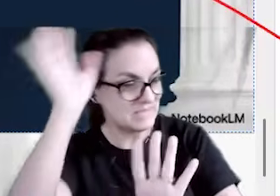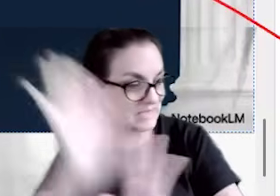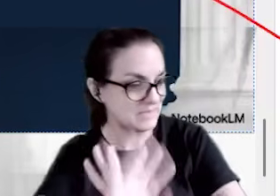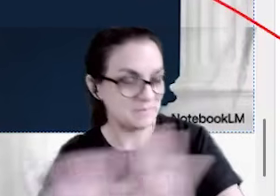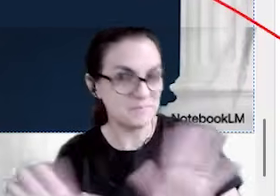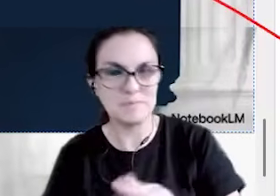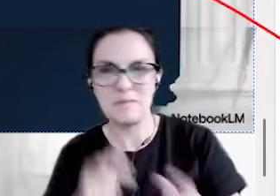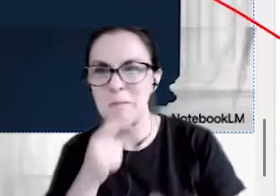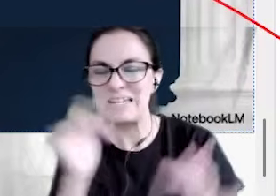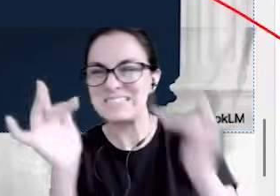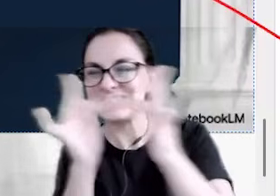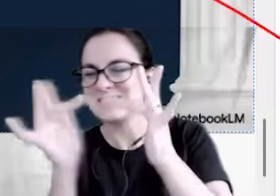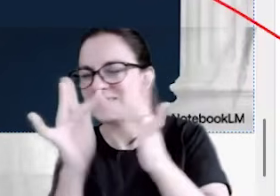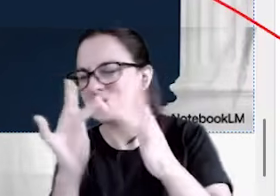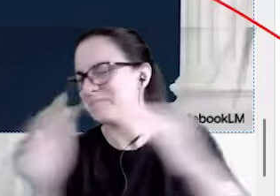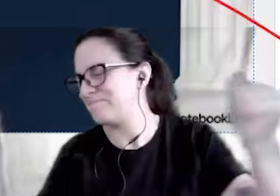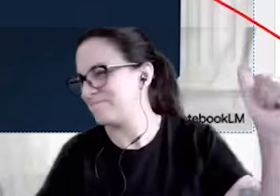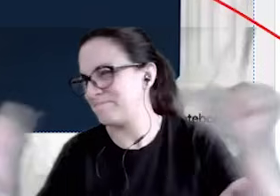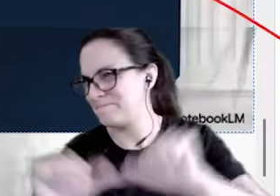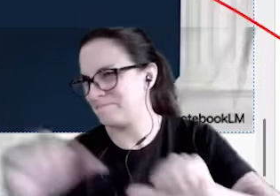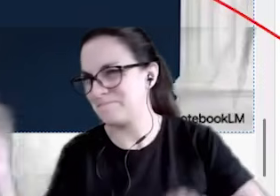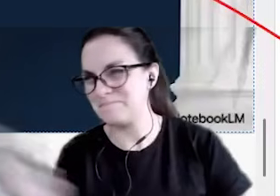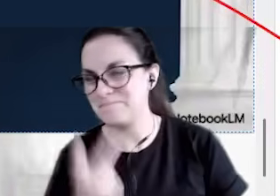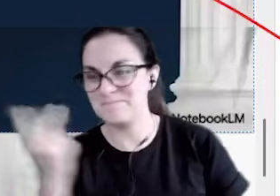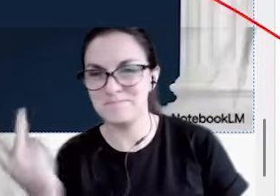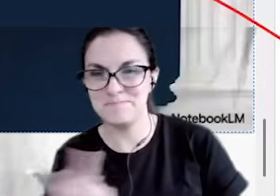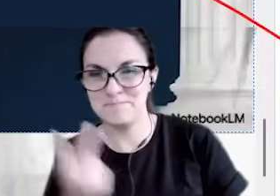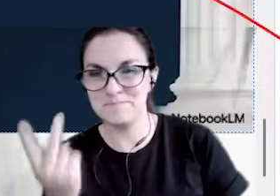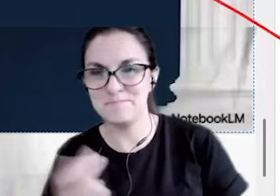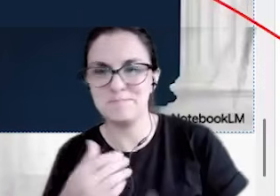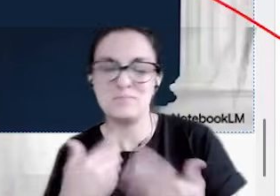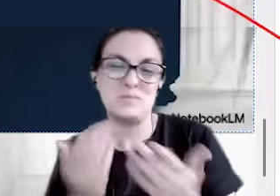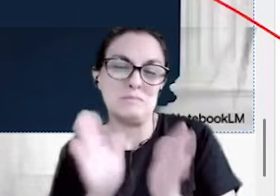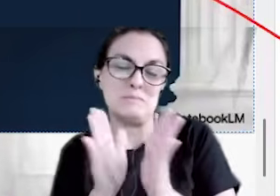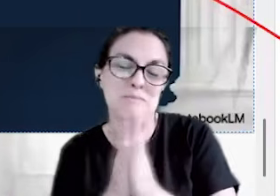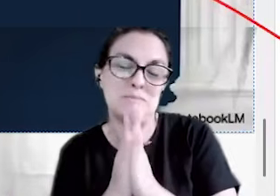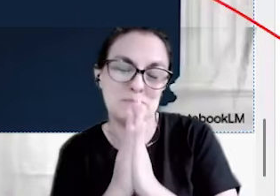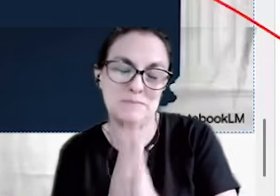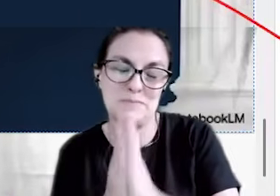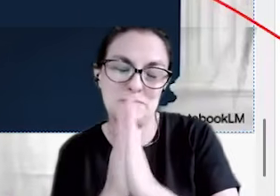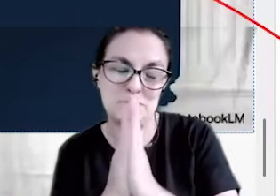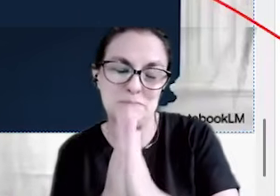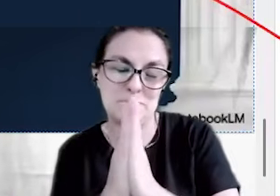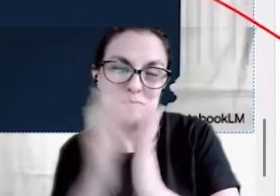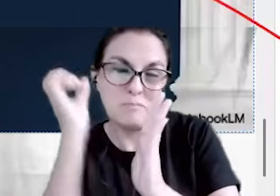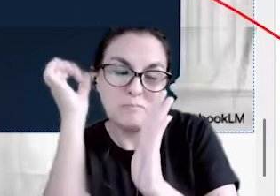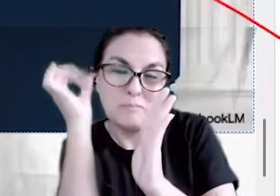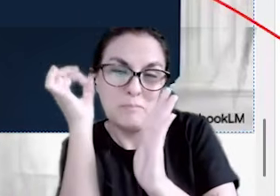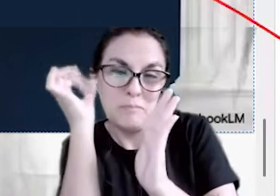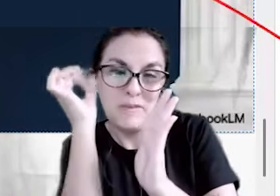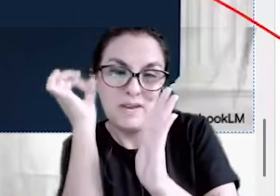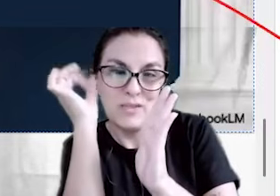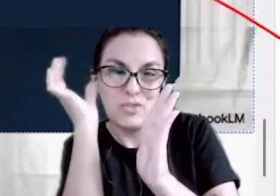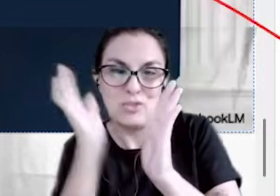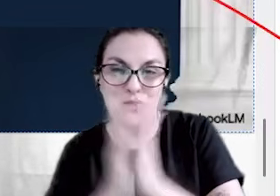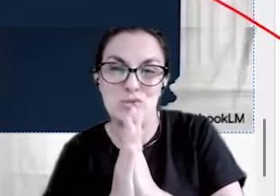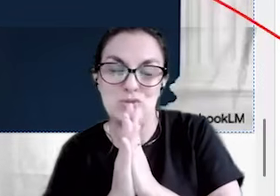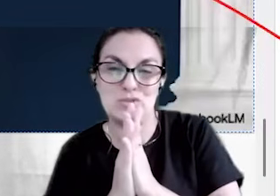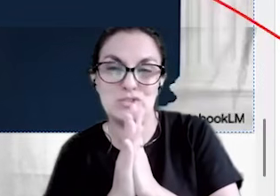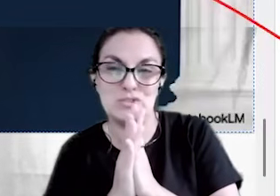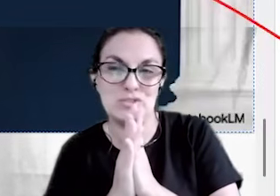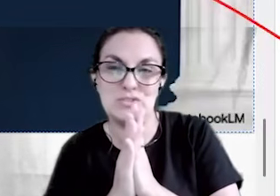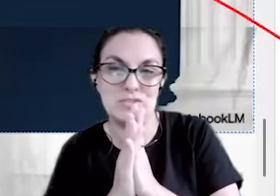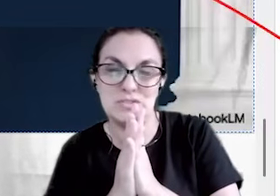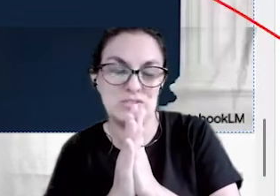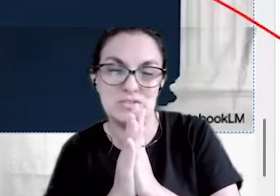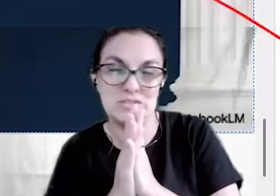mala conexión, así que les pido mil disculpas por el hecho de que me quedó